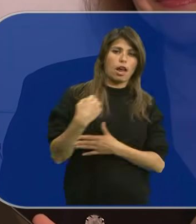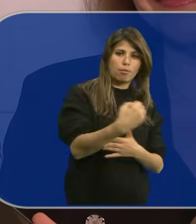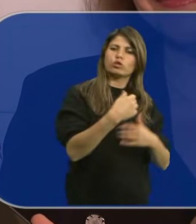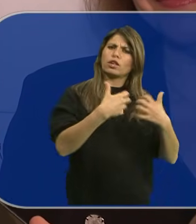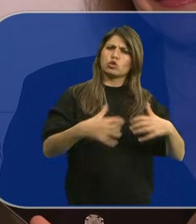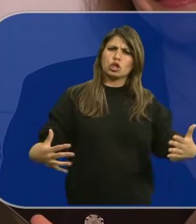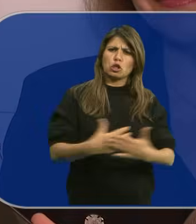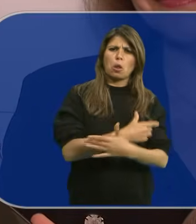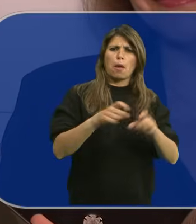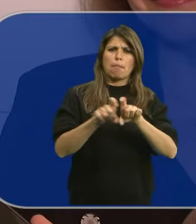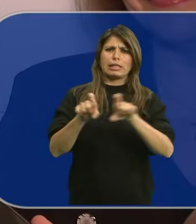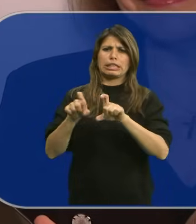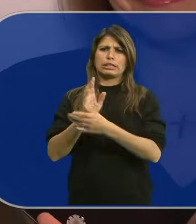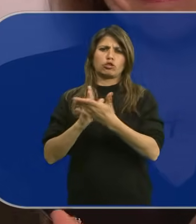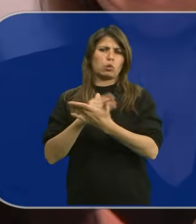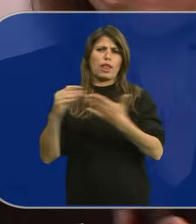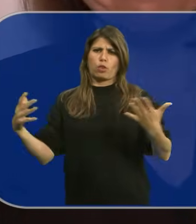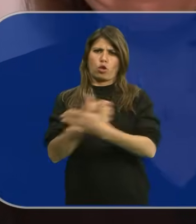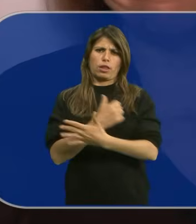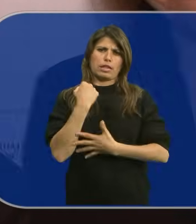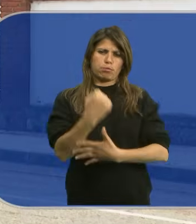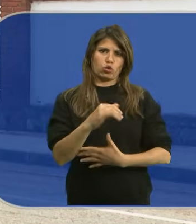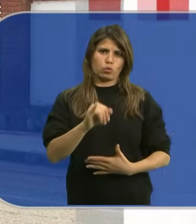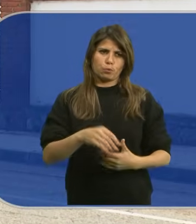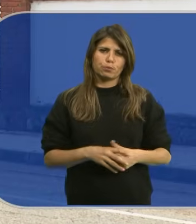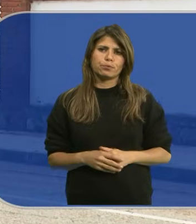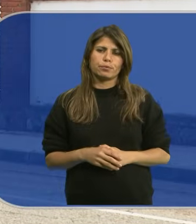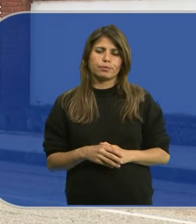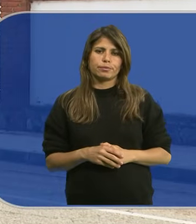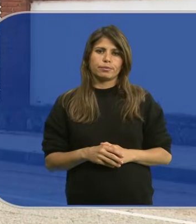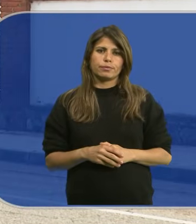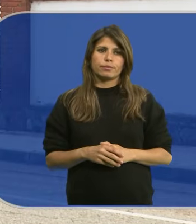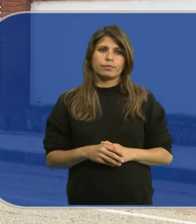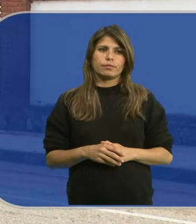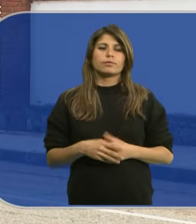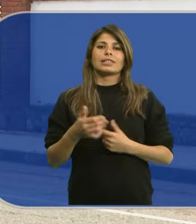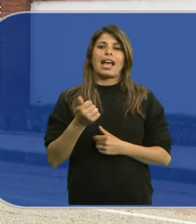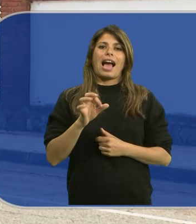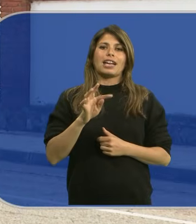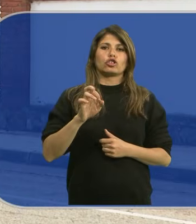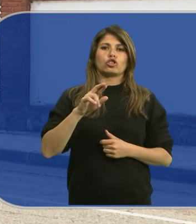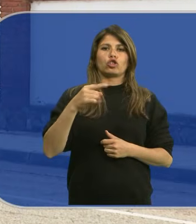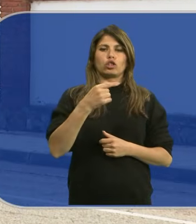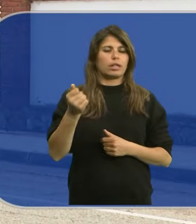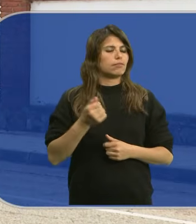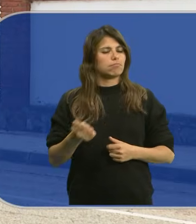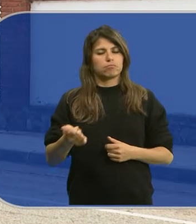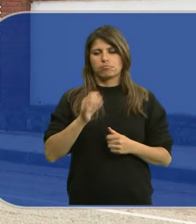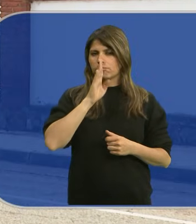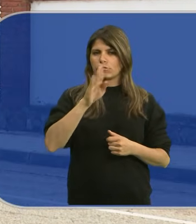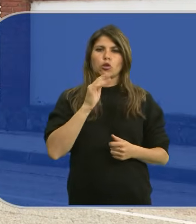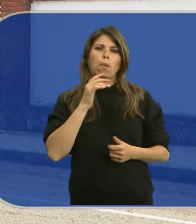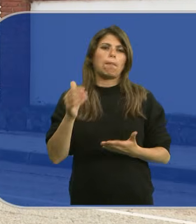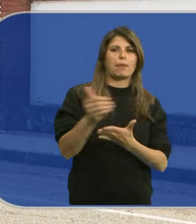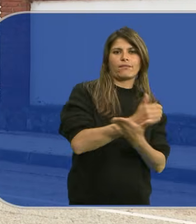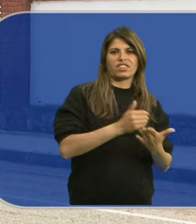la industria y a todas las empresas de la comunidad. Astorga se verá directamente beneficiada por el